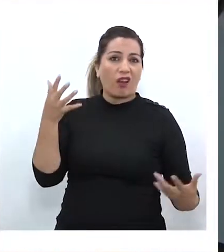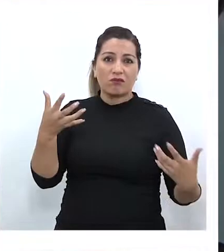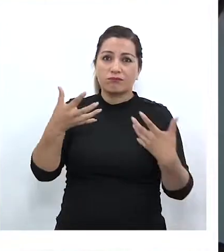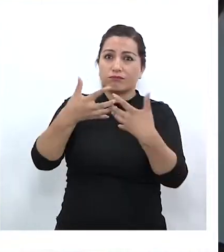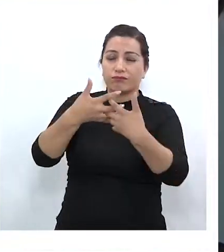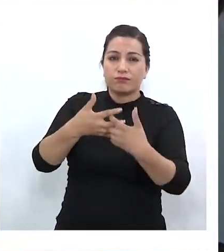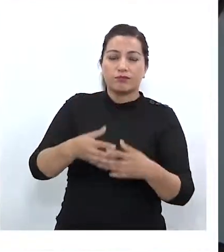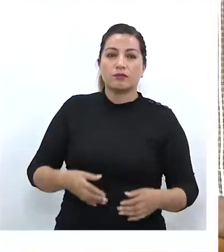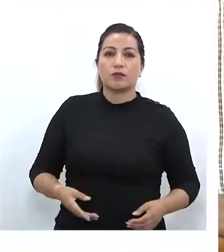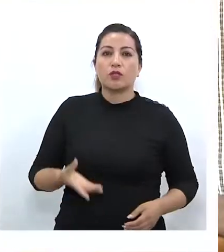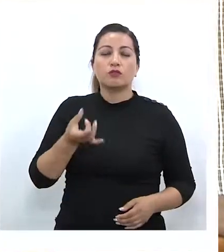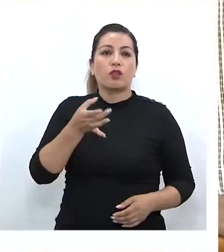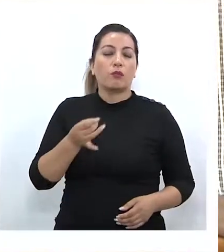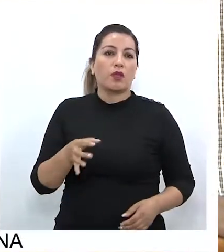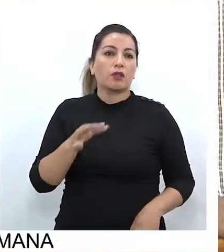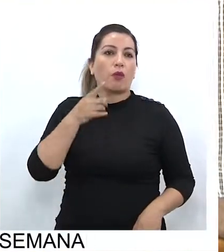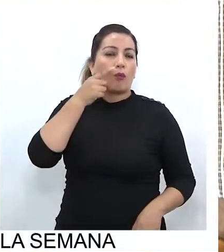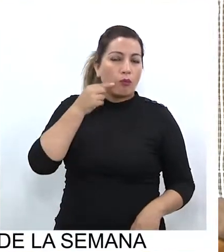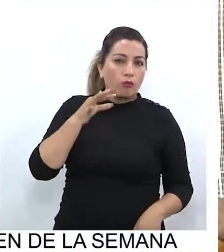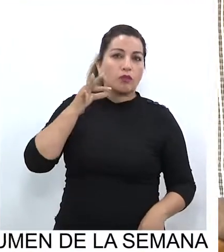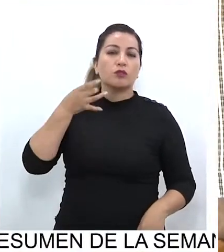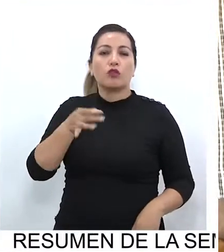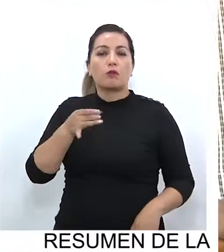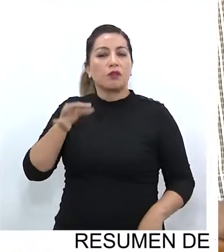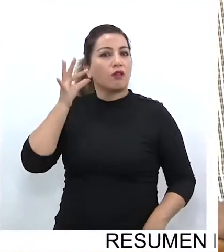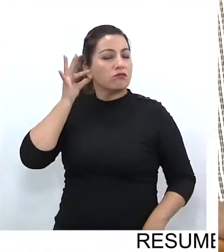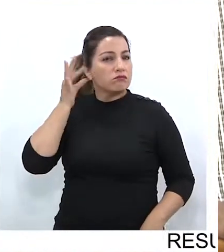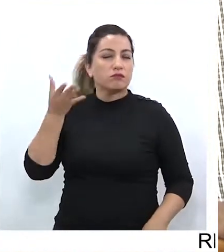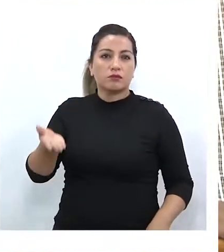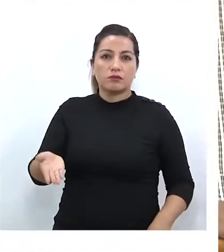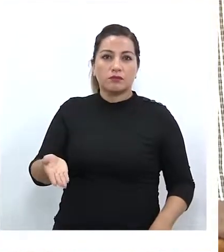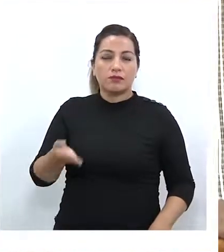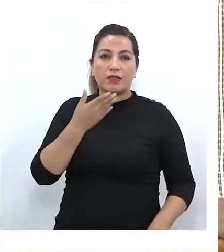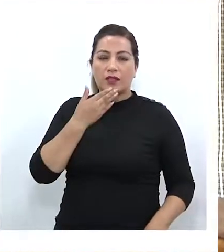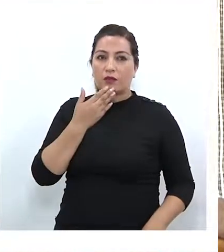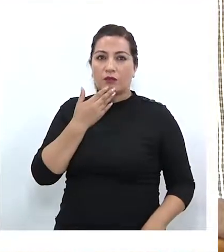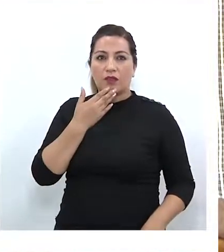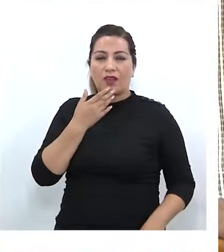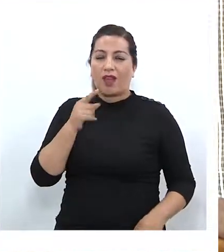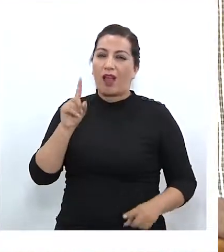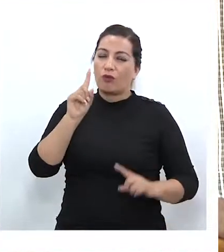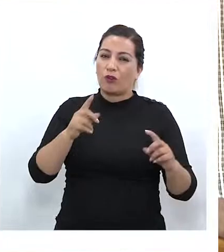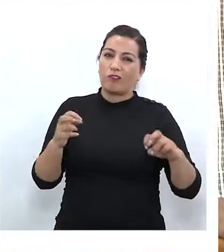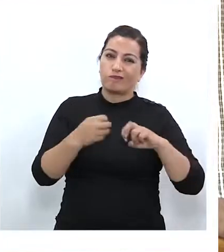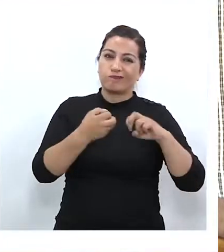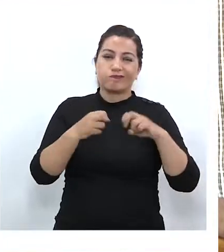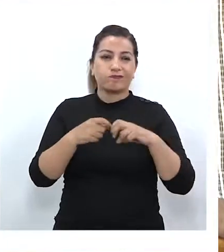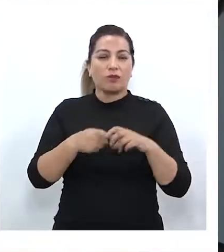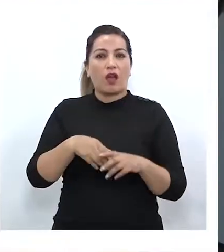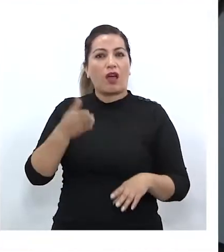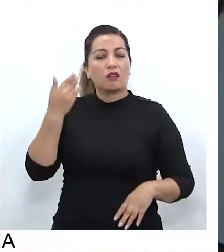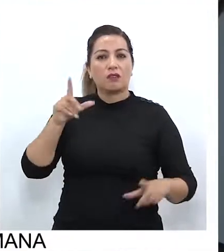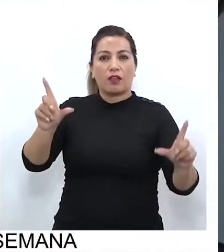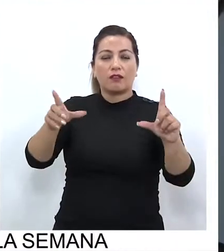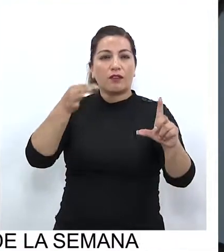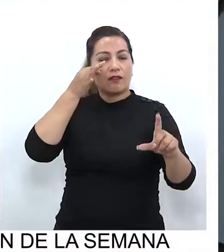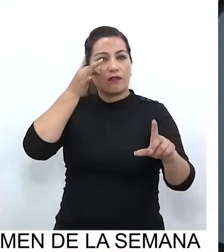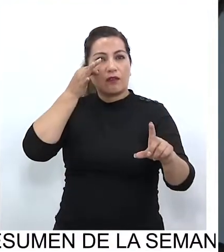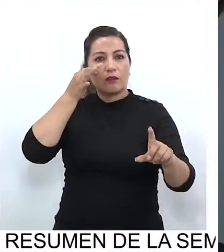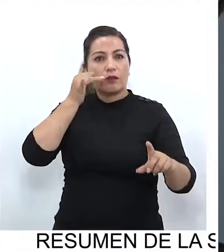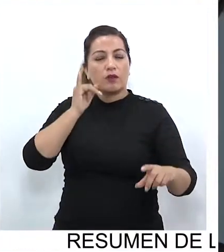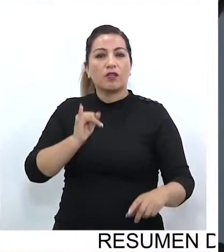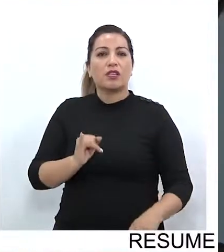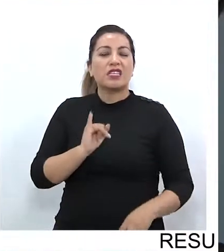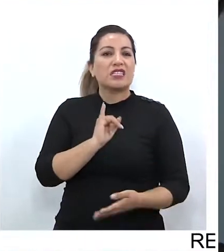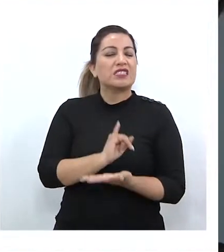colegios, ¿cierto?, que son solamente de mujeres o solamente de varones, y hay también toda una discusión ahí. El otro día veíamos, ¿cierto?, el tema del